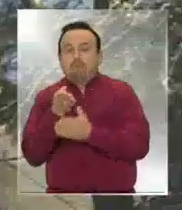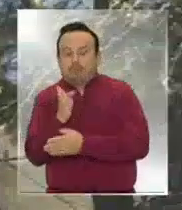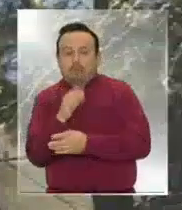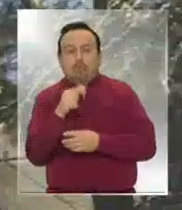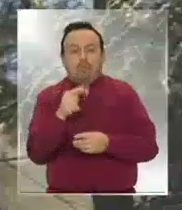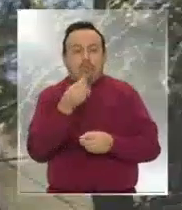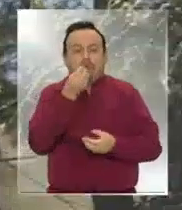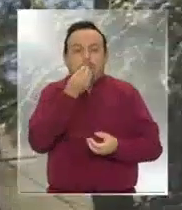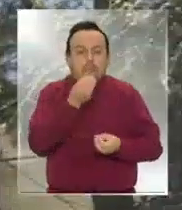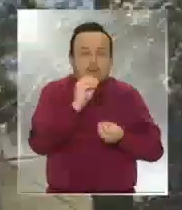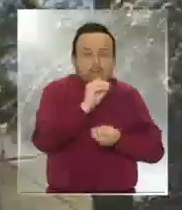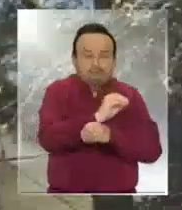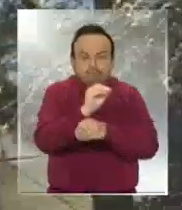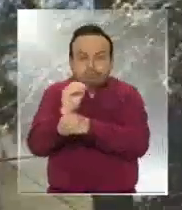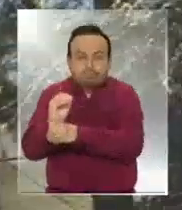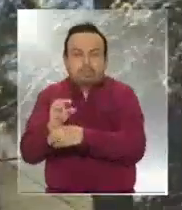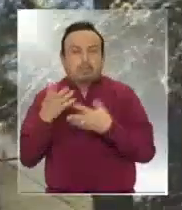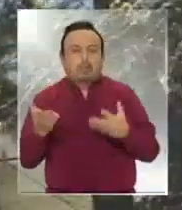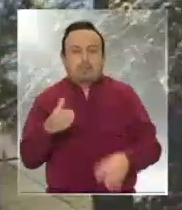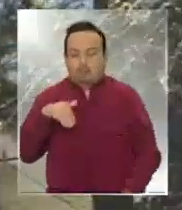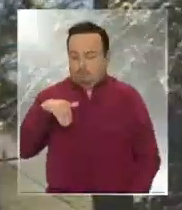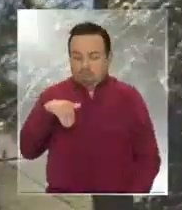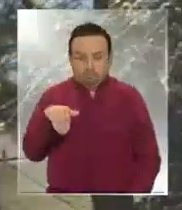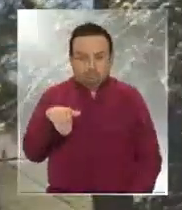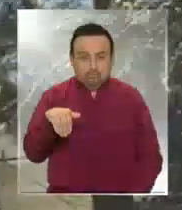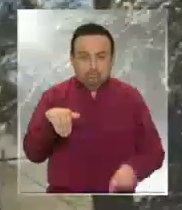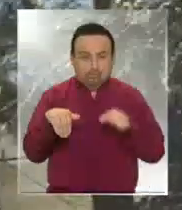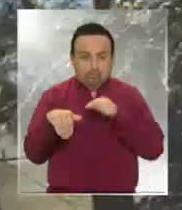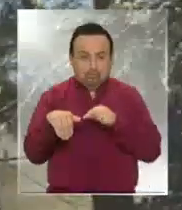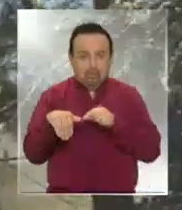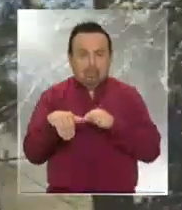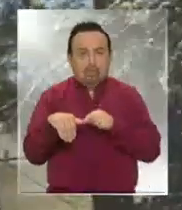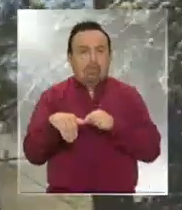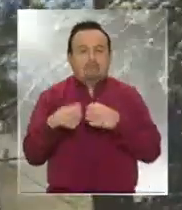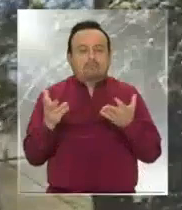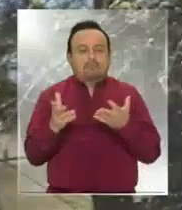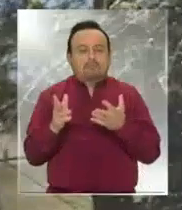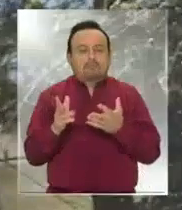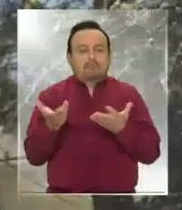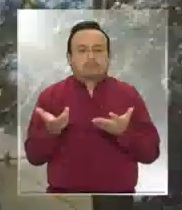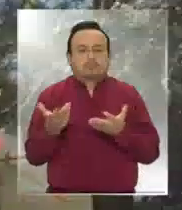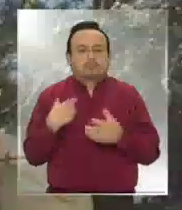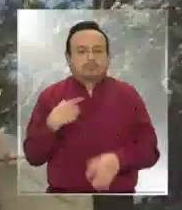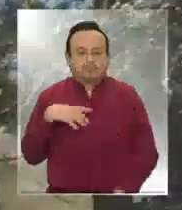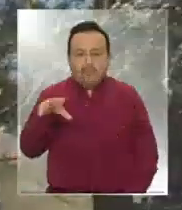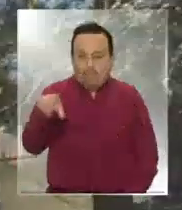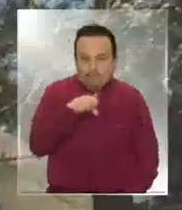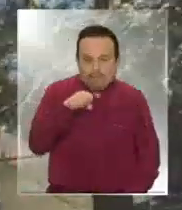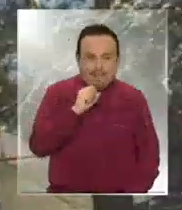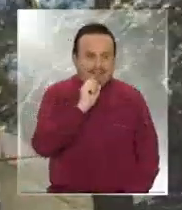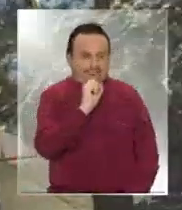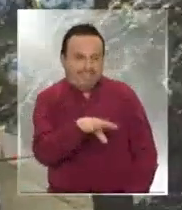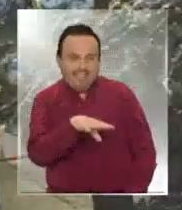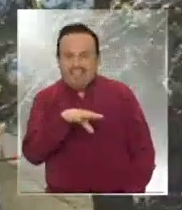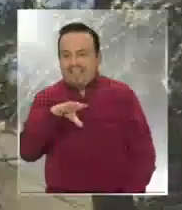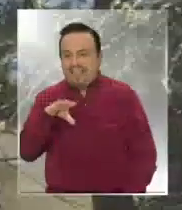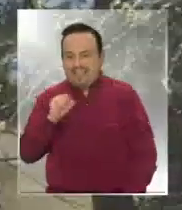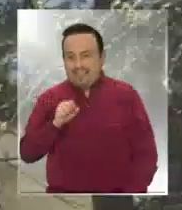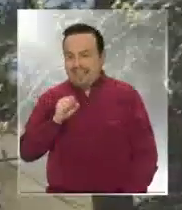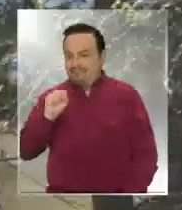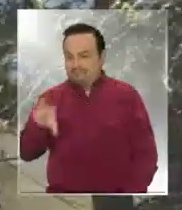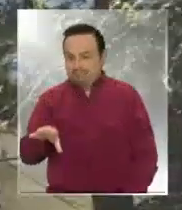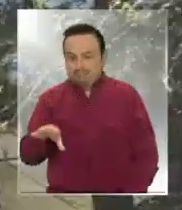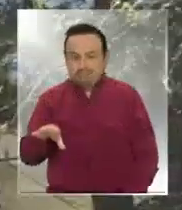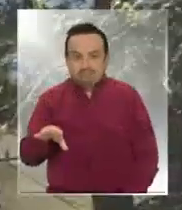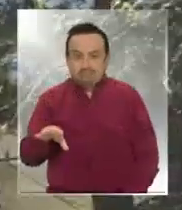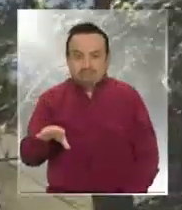Los buses funcionan en vez de estar de ir a recoger a los niños y traerlos de vuelta a la